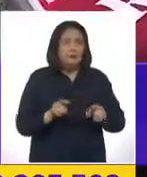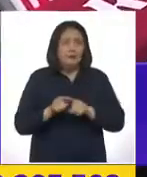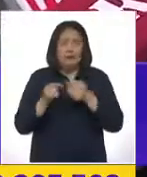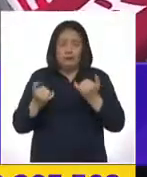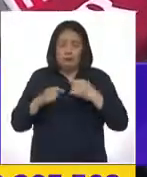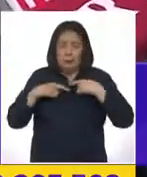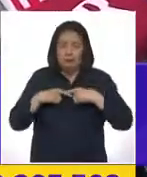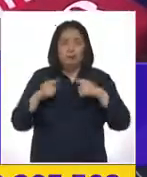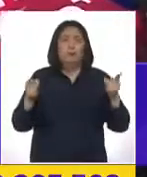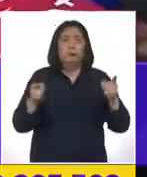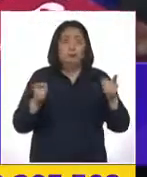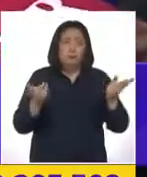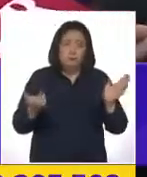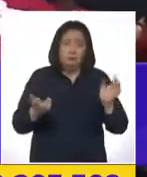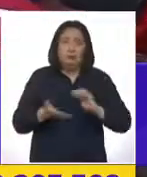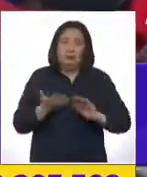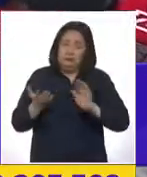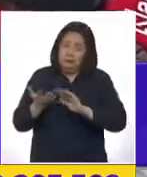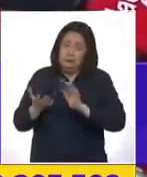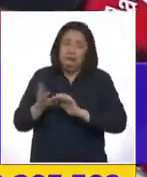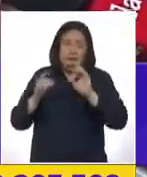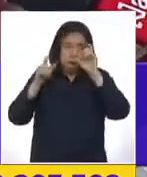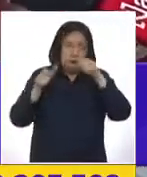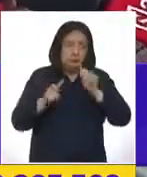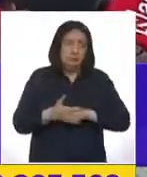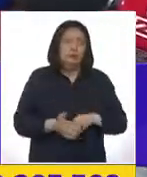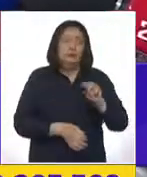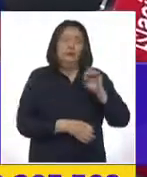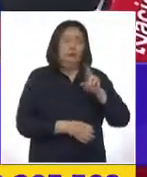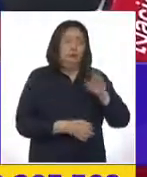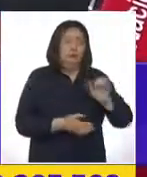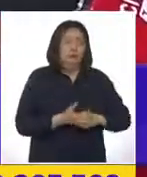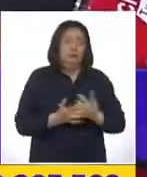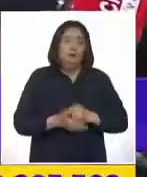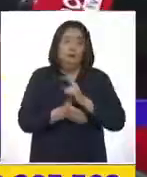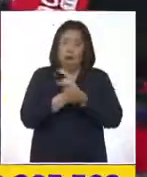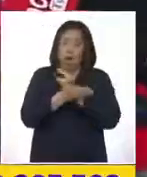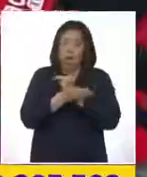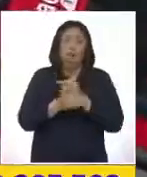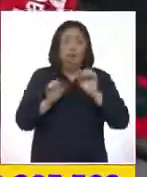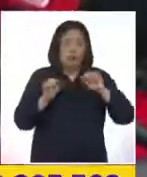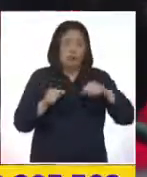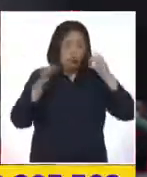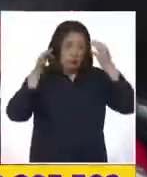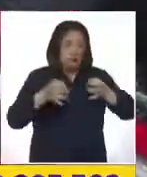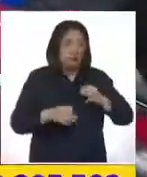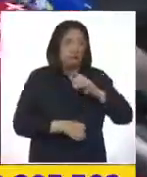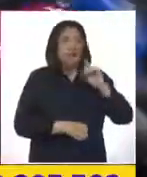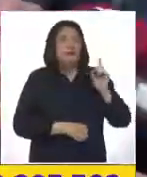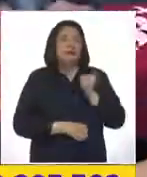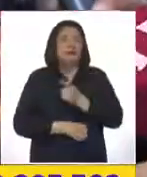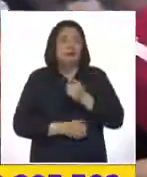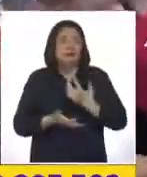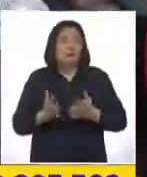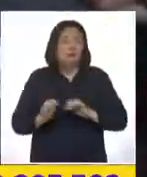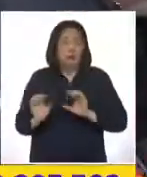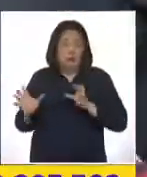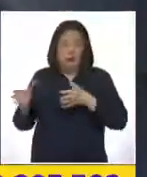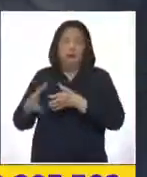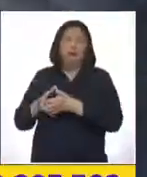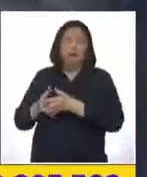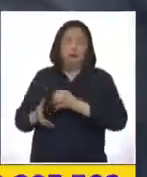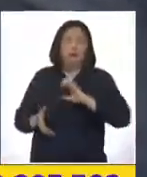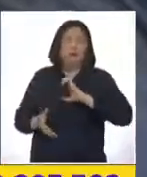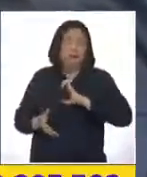acaban de anunciar que pese a las disculpas de la congresista Mari Carmen Alba por Twitter, han decidido denunciarla ante la Comisión